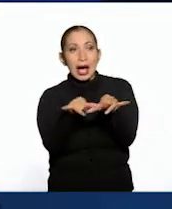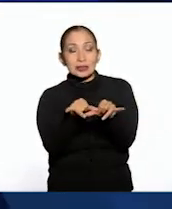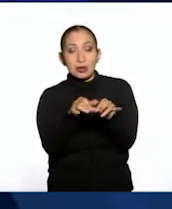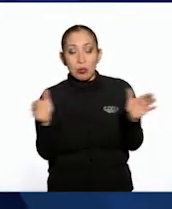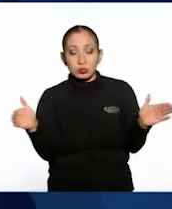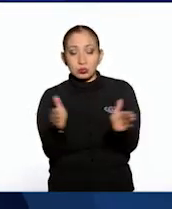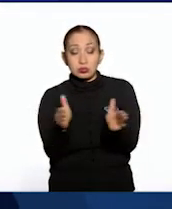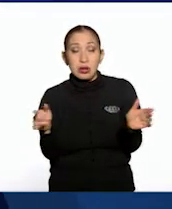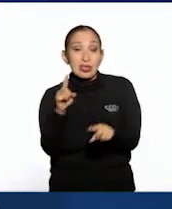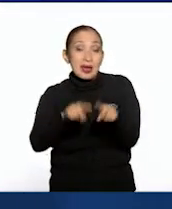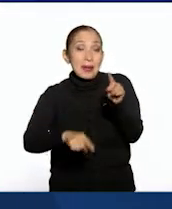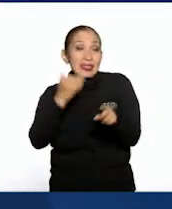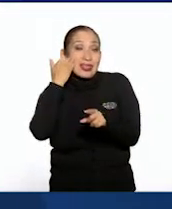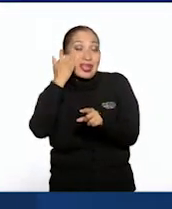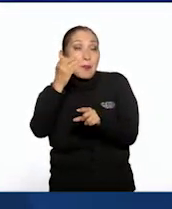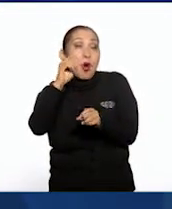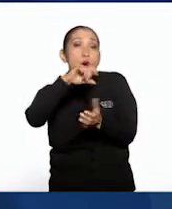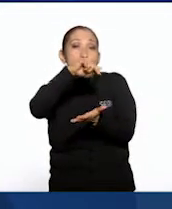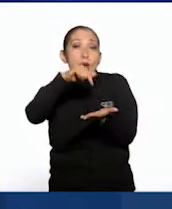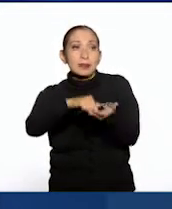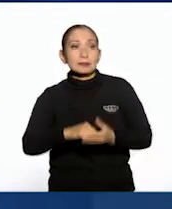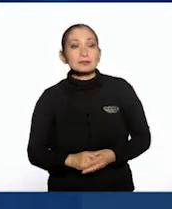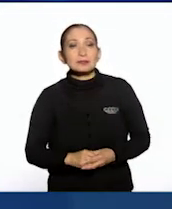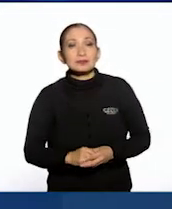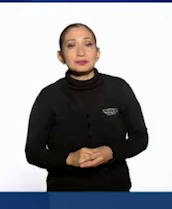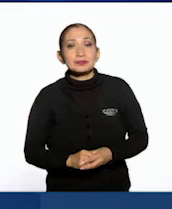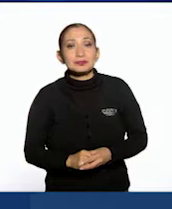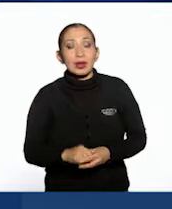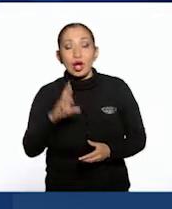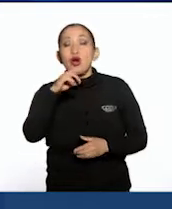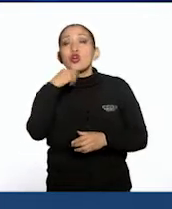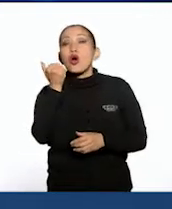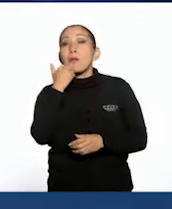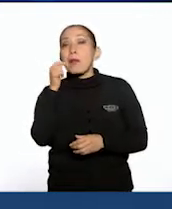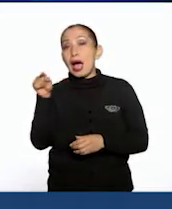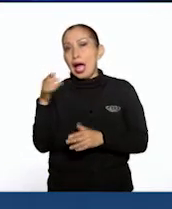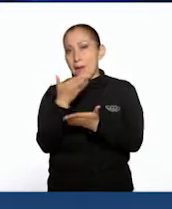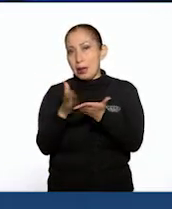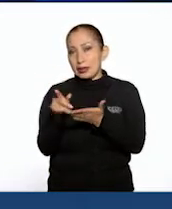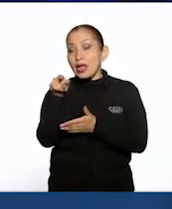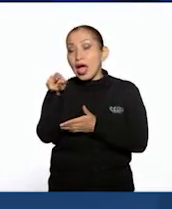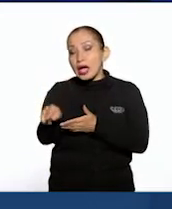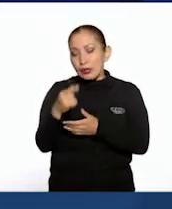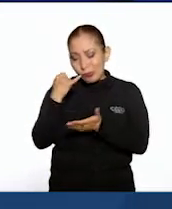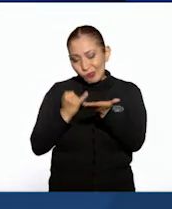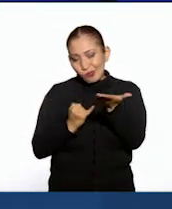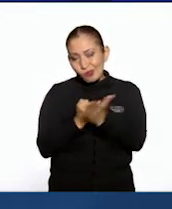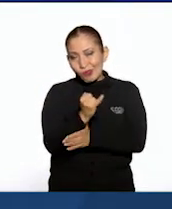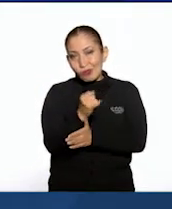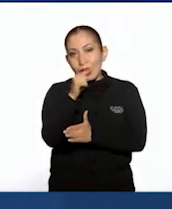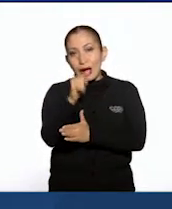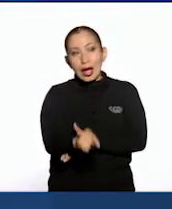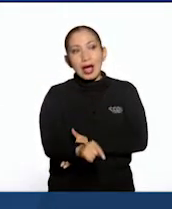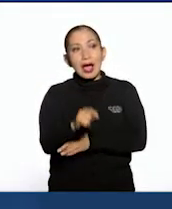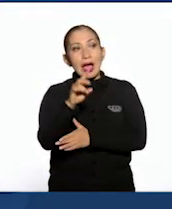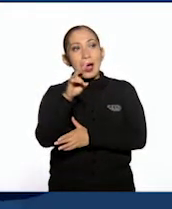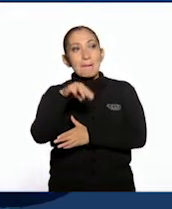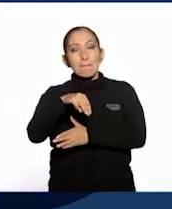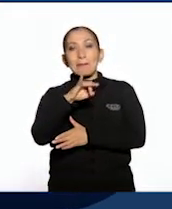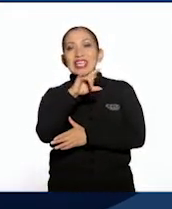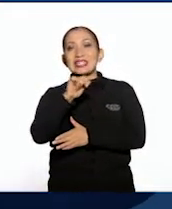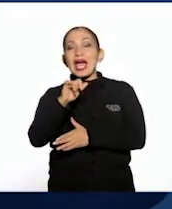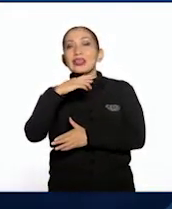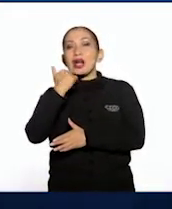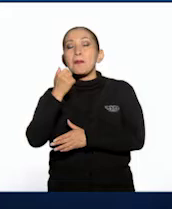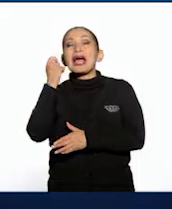varió según la época y el lugar. Los romanos, por su parte, determinaron la milla romana,